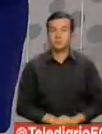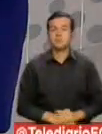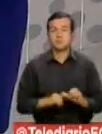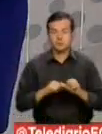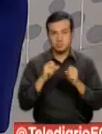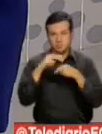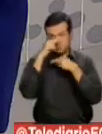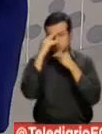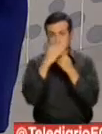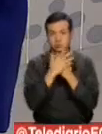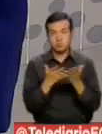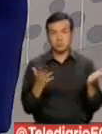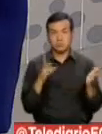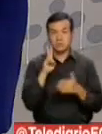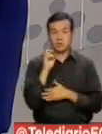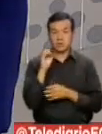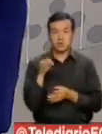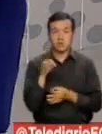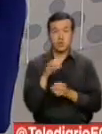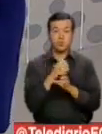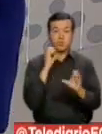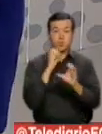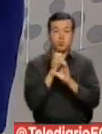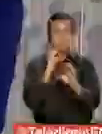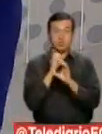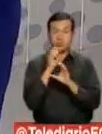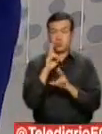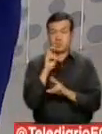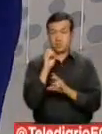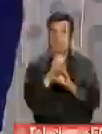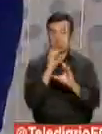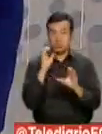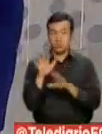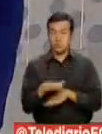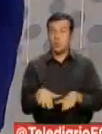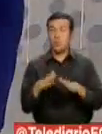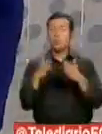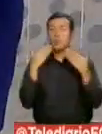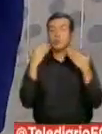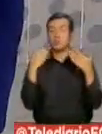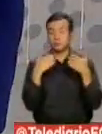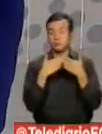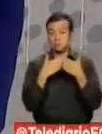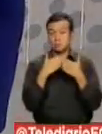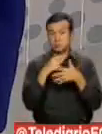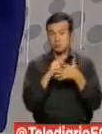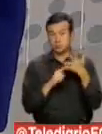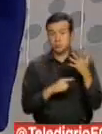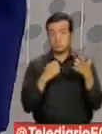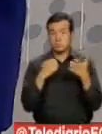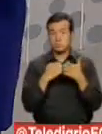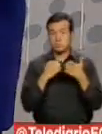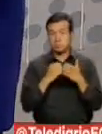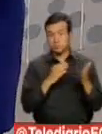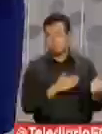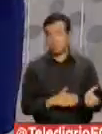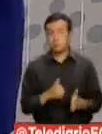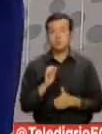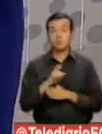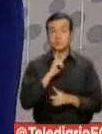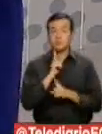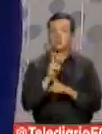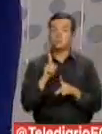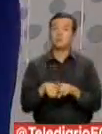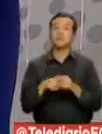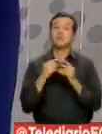Seguimos con más noticias, pues los 20 buses eléctricos que circularán en Guayaquil se están equipando con componentes ecuatorianos. Se espera que entren